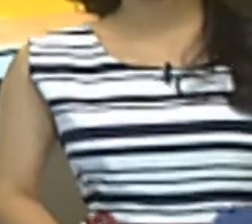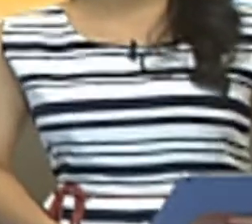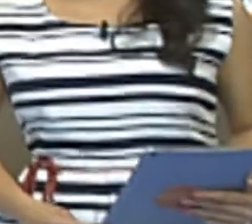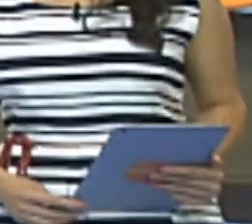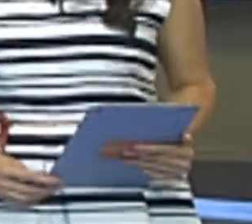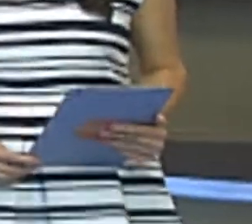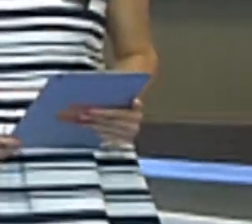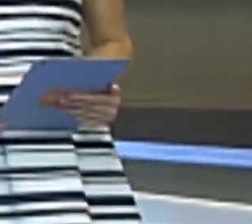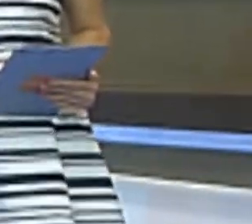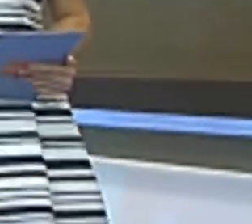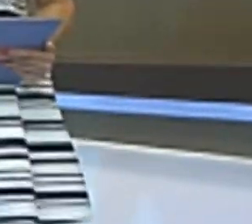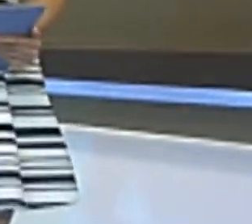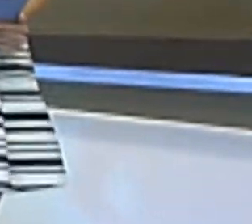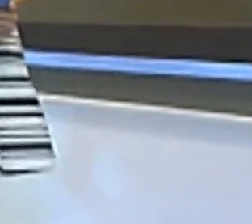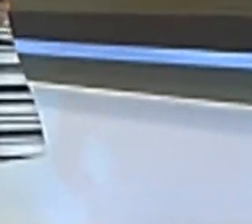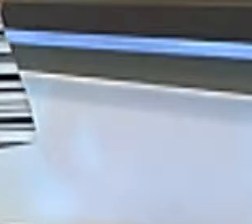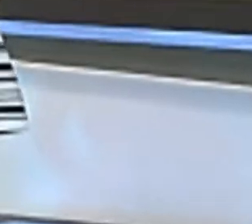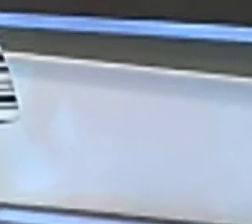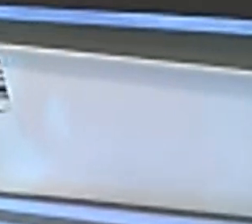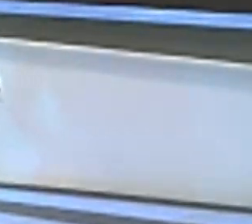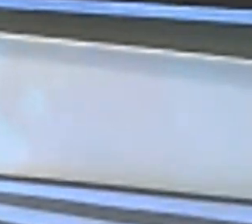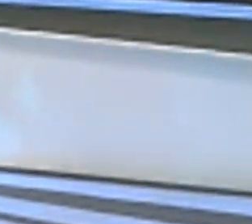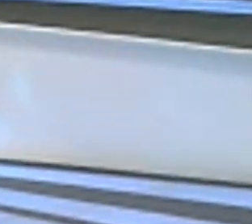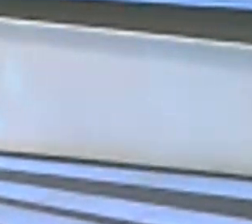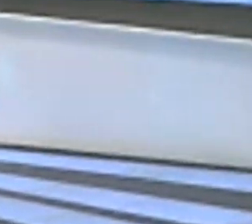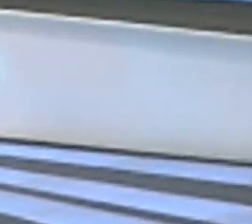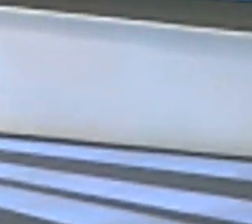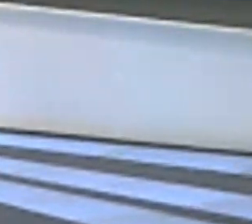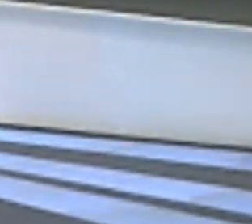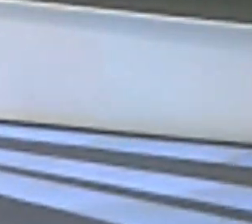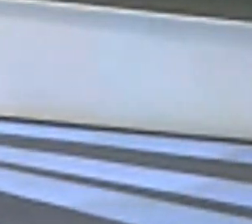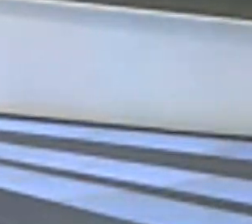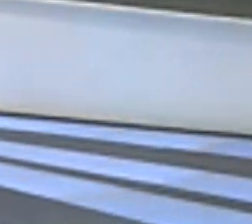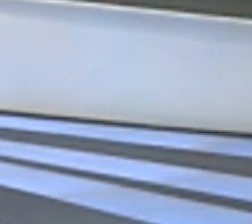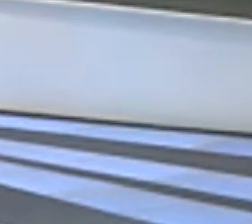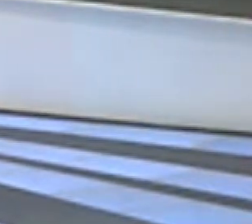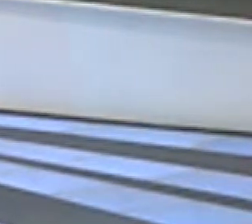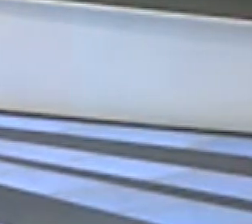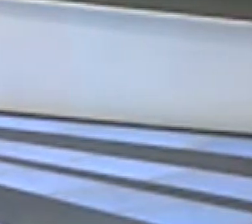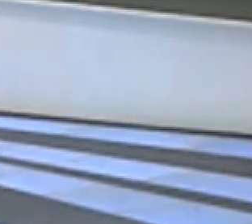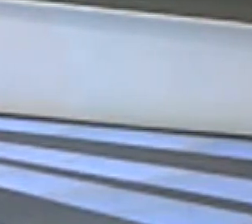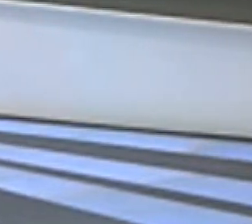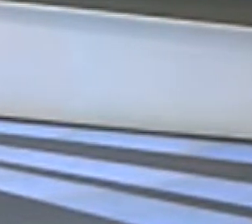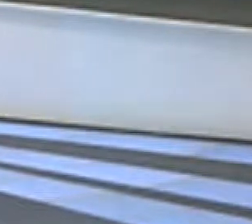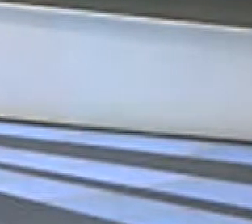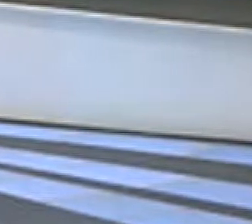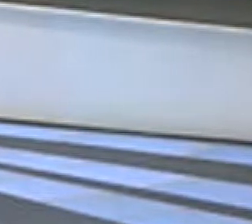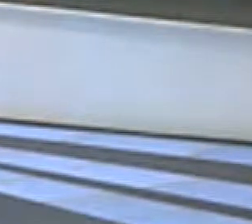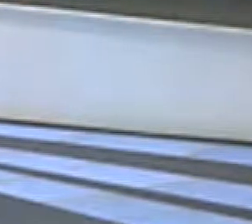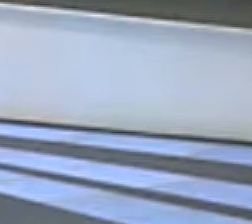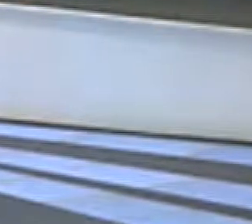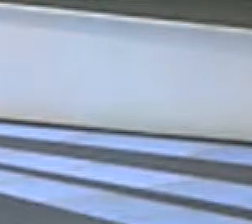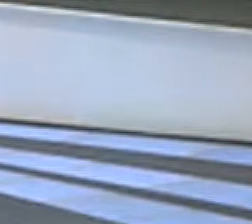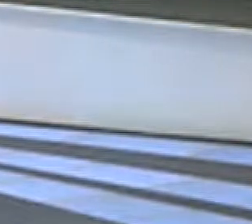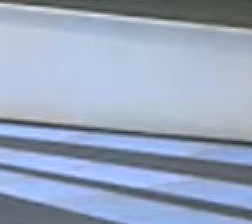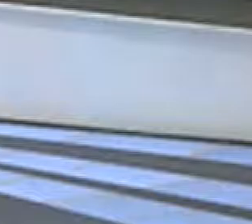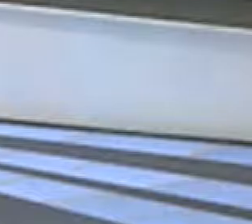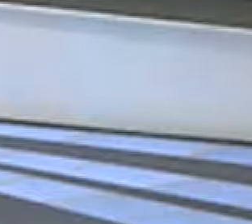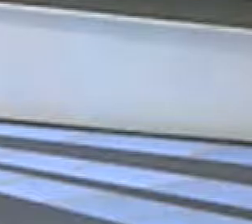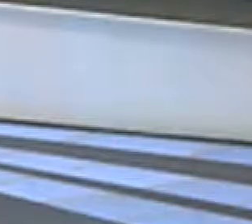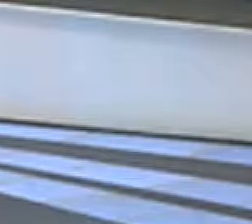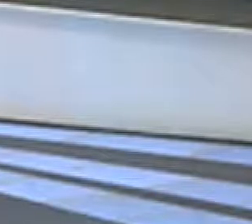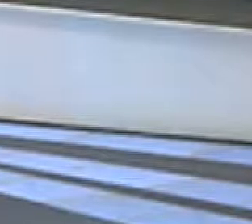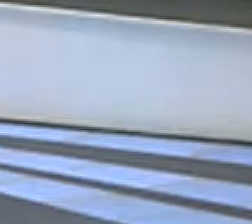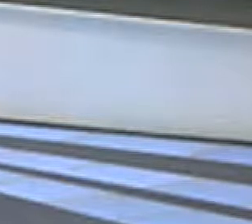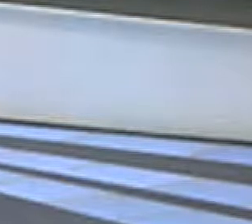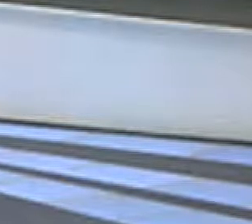Hola, ¿qué tal? Bienvenidas, bienvenidos a esta nuestra emisión estelar. Somos Noticias Canal y transmitimos en vivo desde Caracas, Venezuela. Son las 19